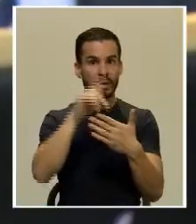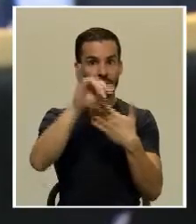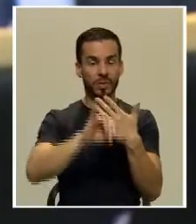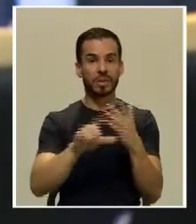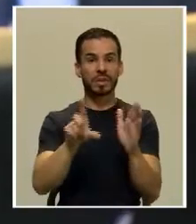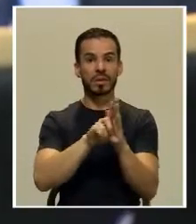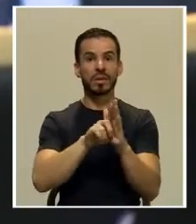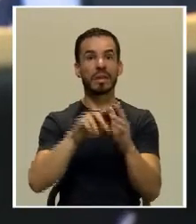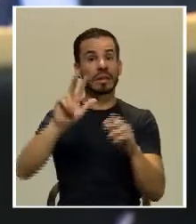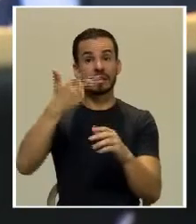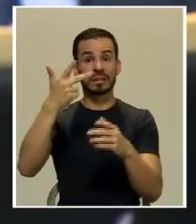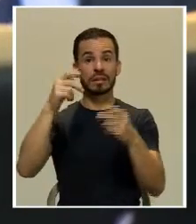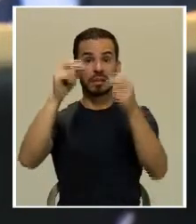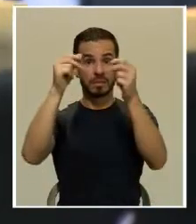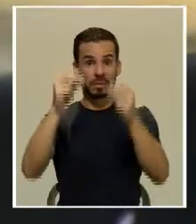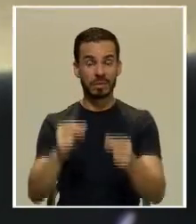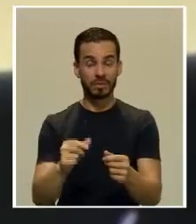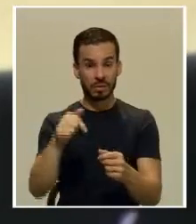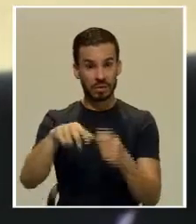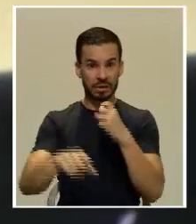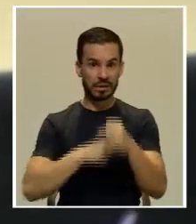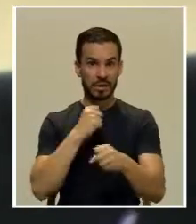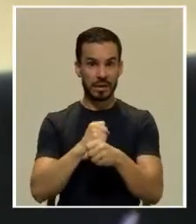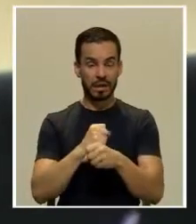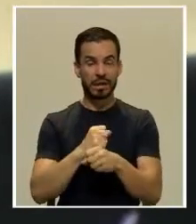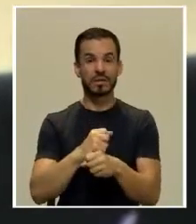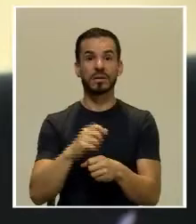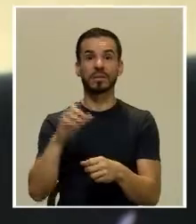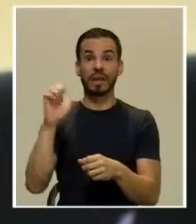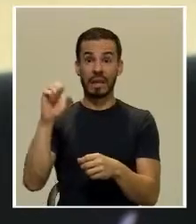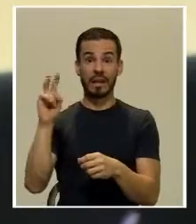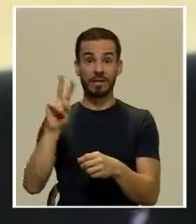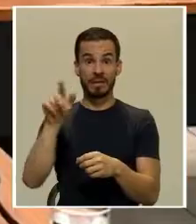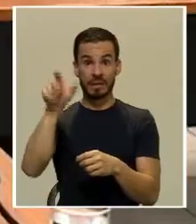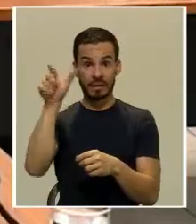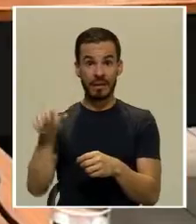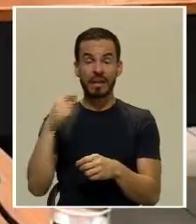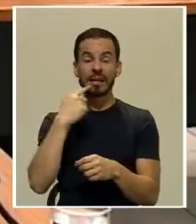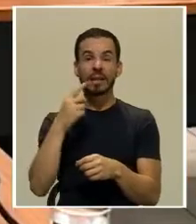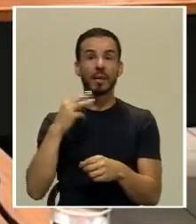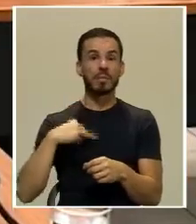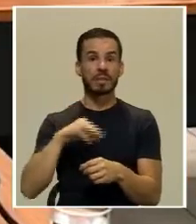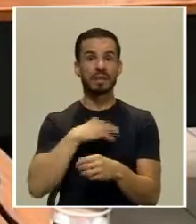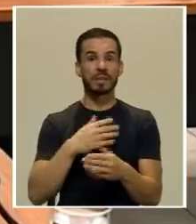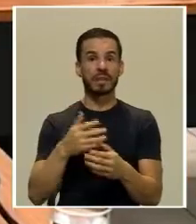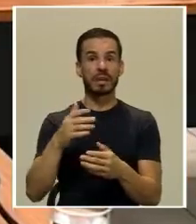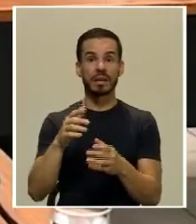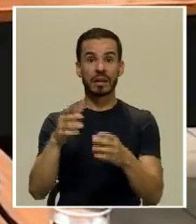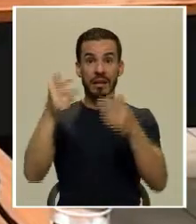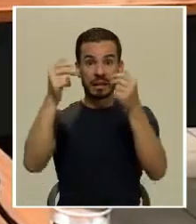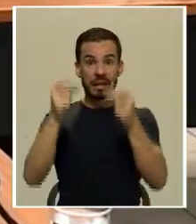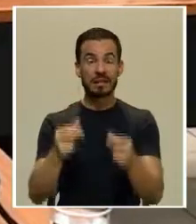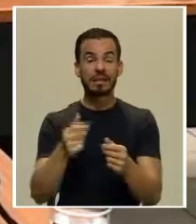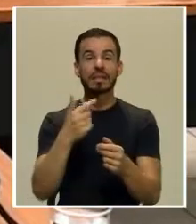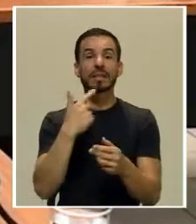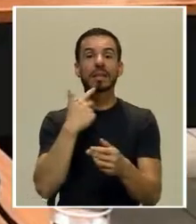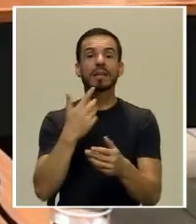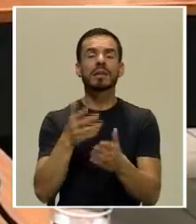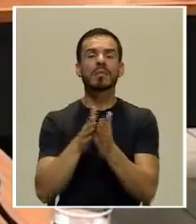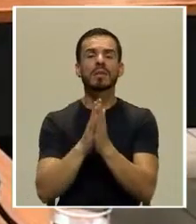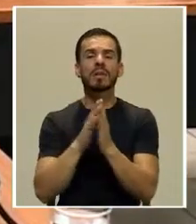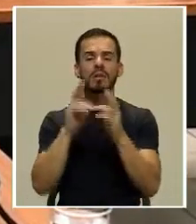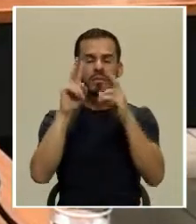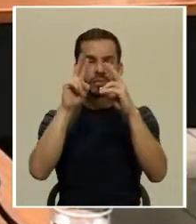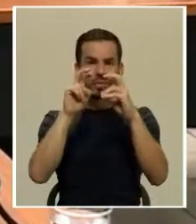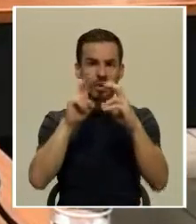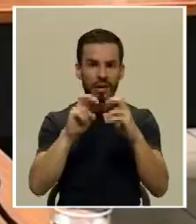presupuesto extraordinario del gobierno durante este año. Elian Villegas señaló que el Ministerio de Hacienda solicitó a los jerarcas de los ministerios